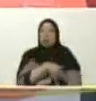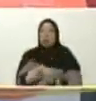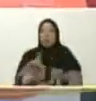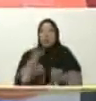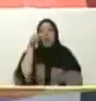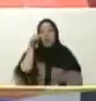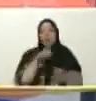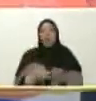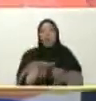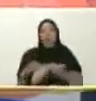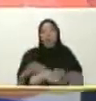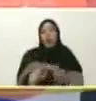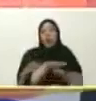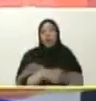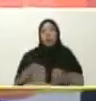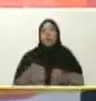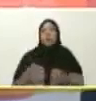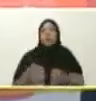su pueblo.